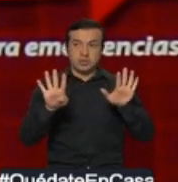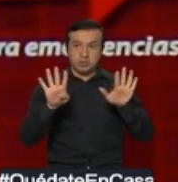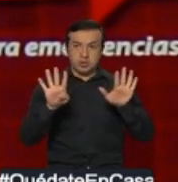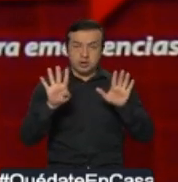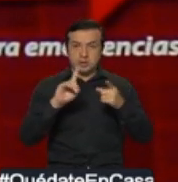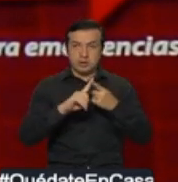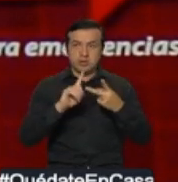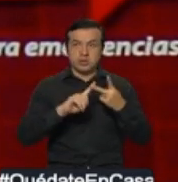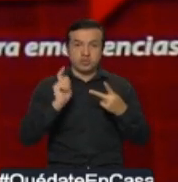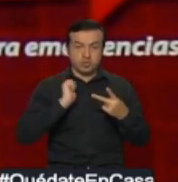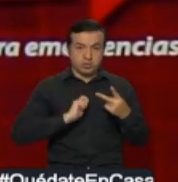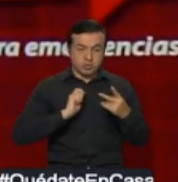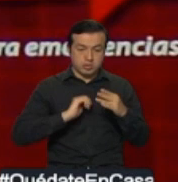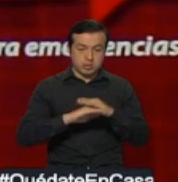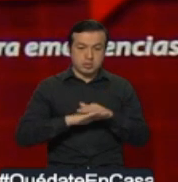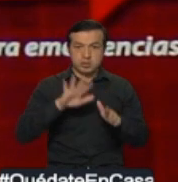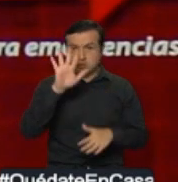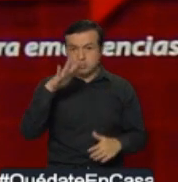básico,